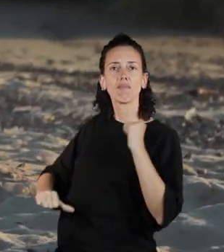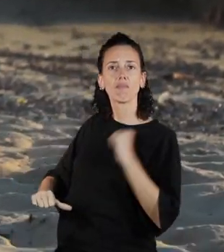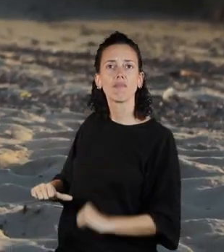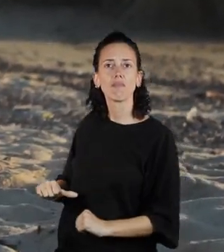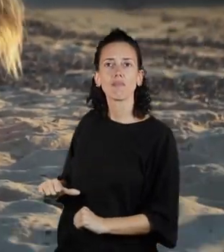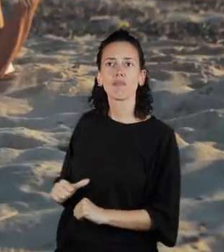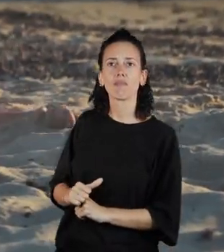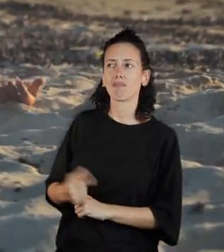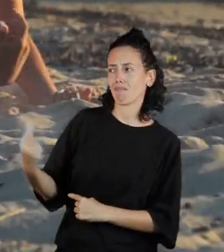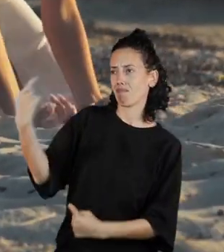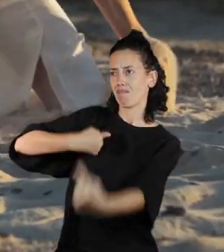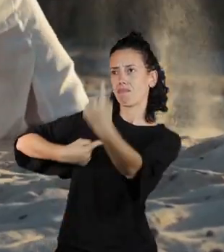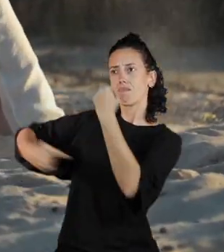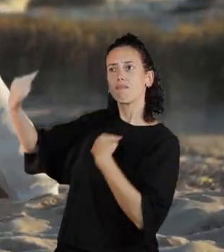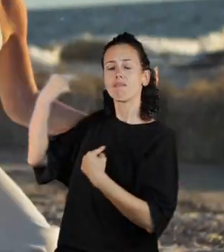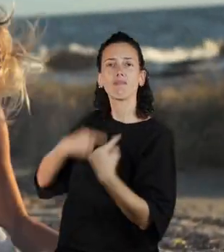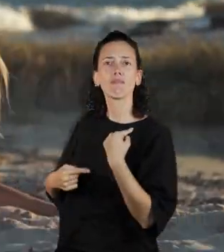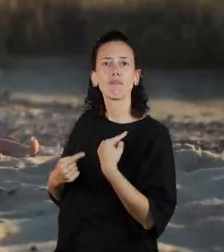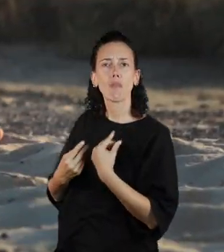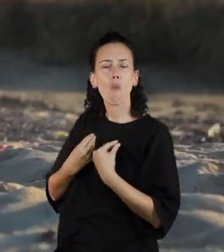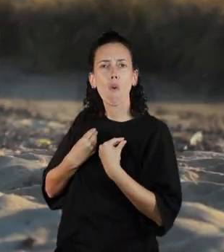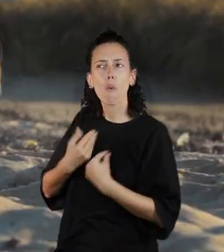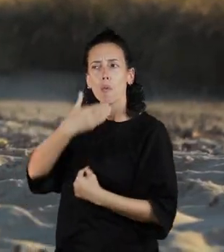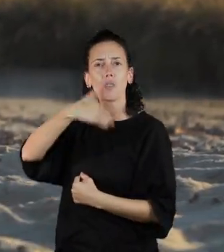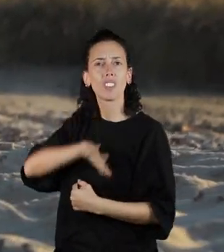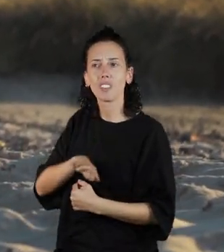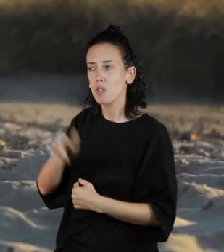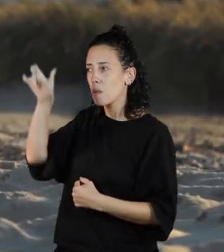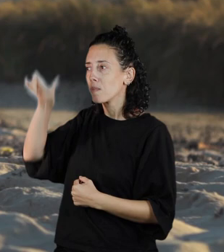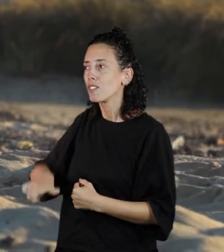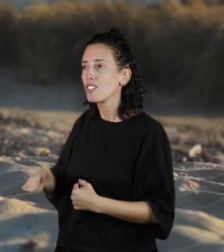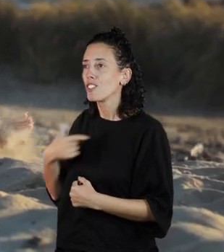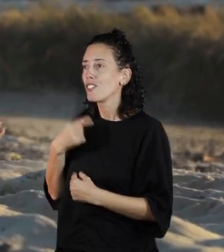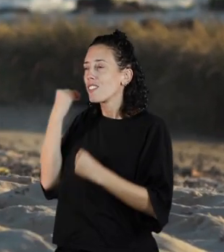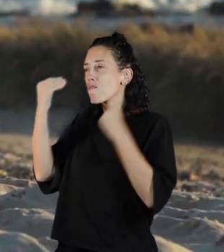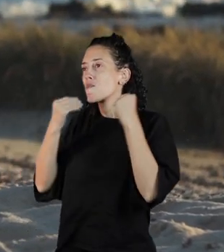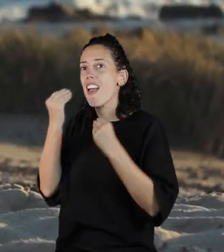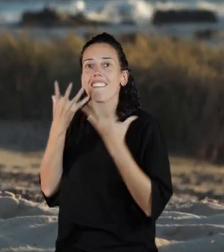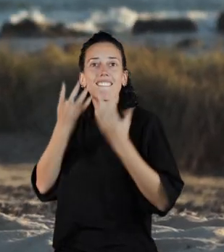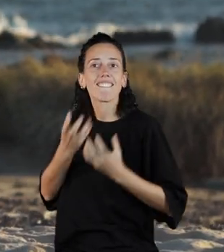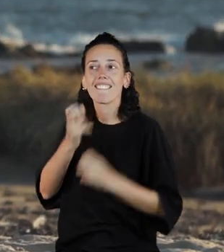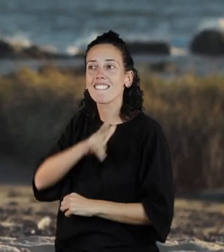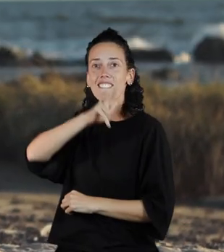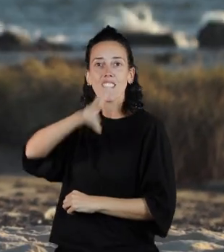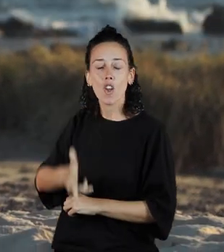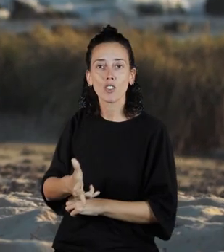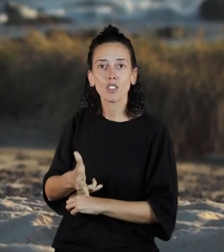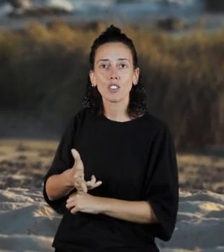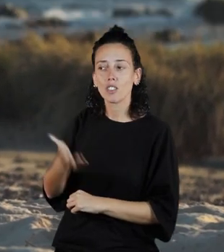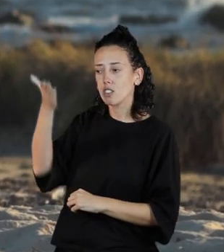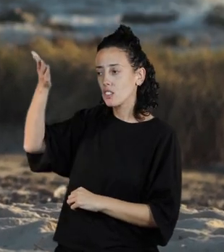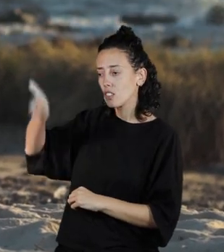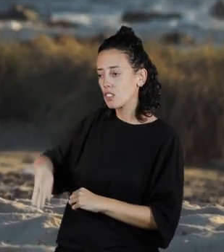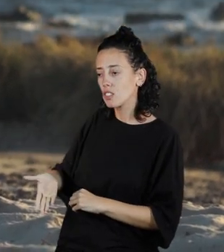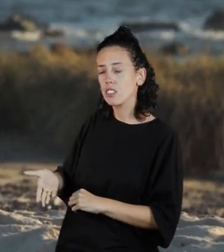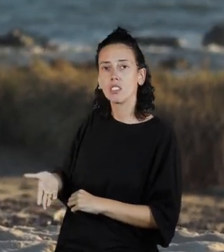que daña, que lastima. Como esa persona que elegí como padre de mis hijos